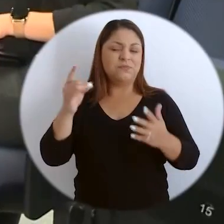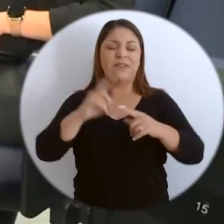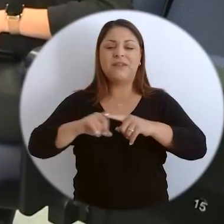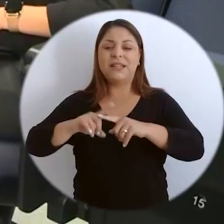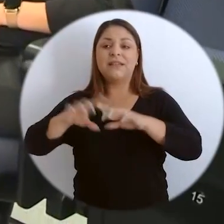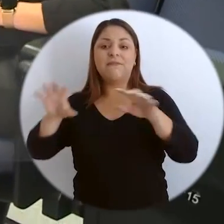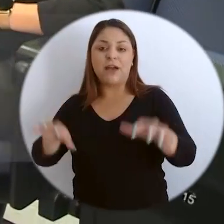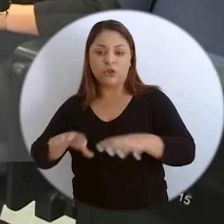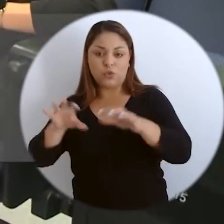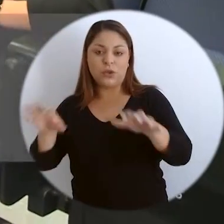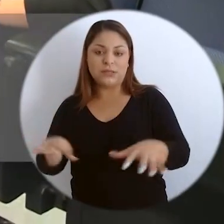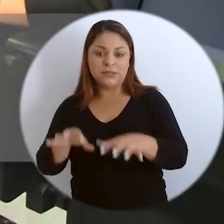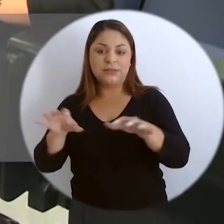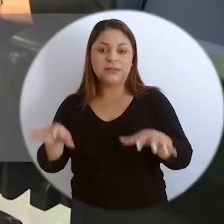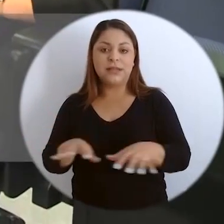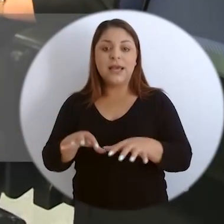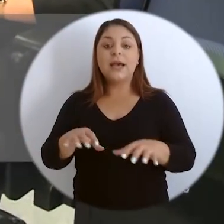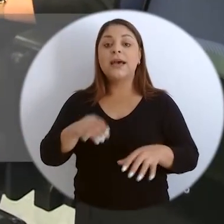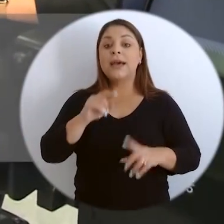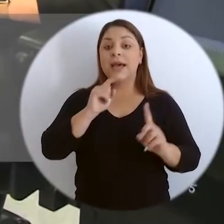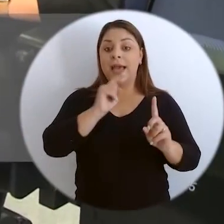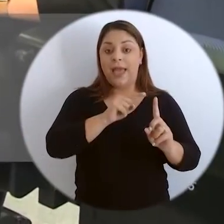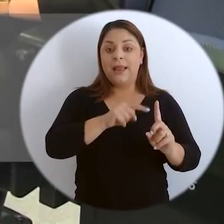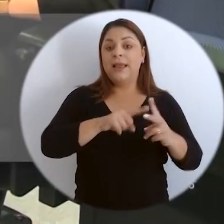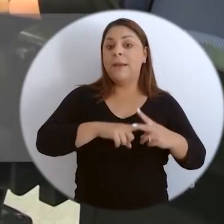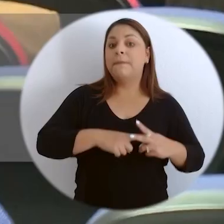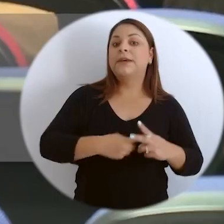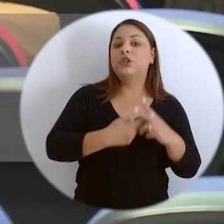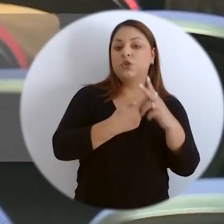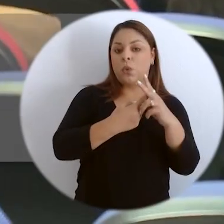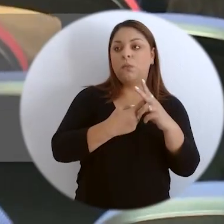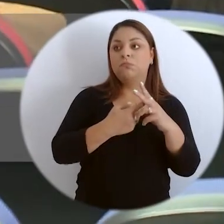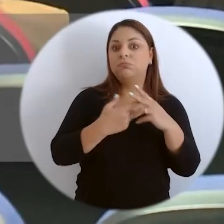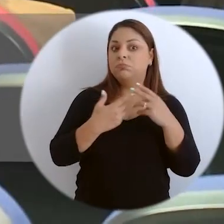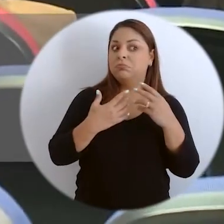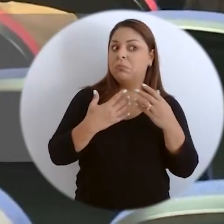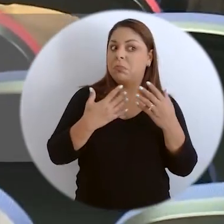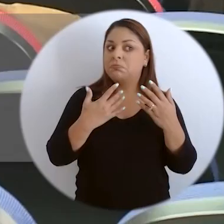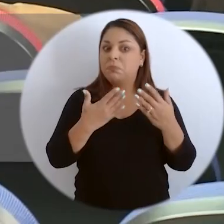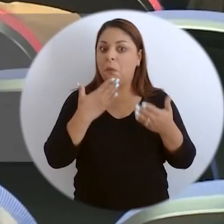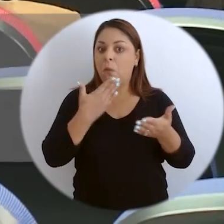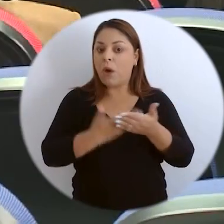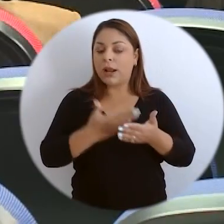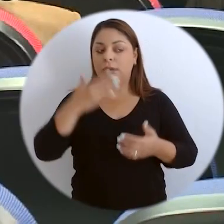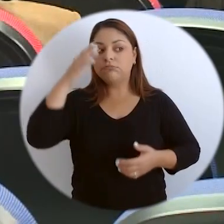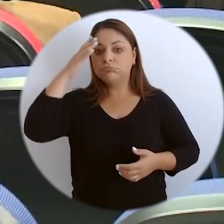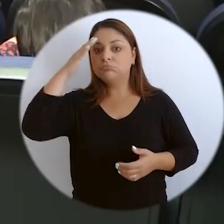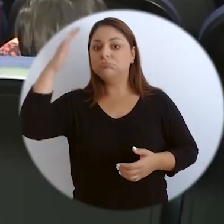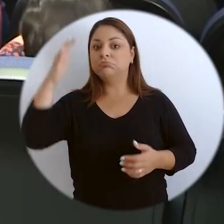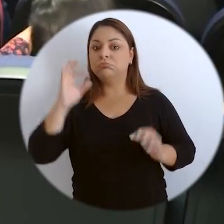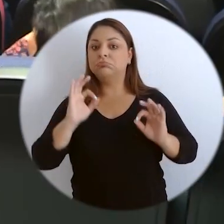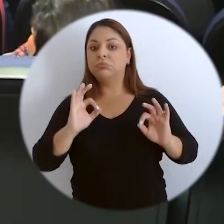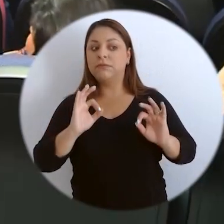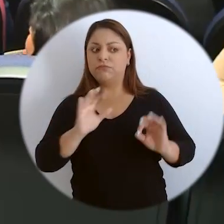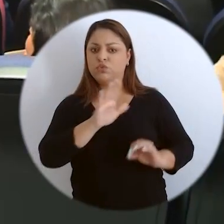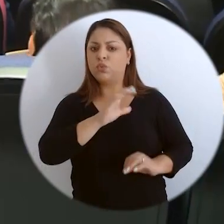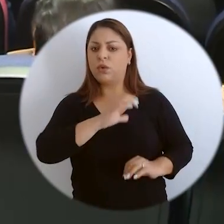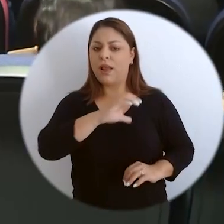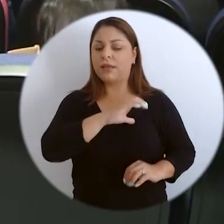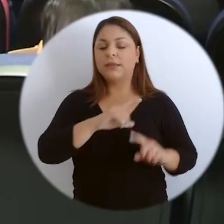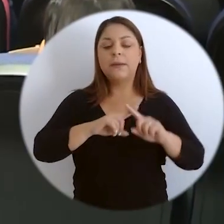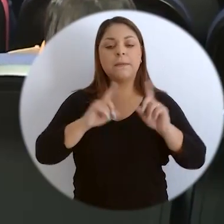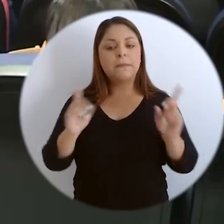momento electoral, una persona con el apoyo de Chávez no hubiera pasado. Es un caso muy similar a lo que sucedió con